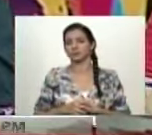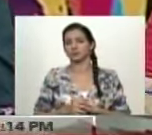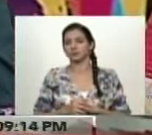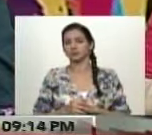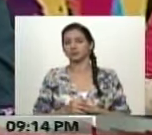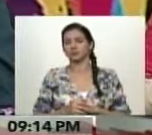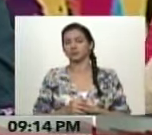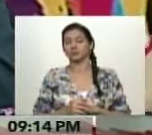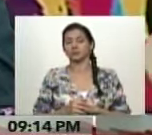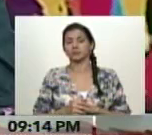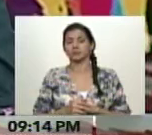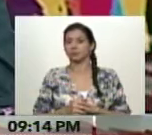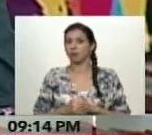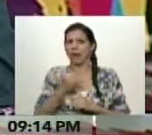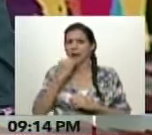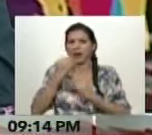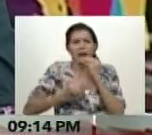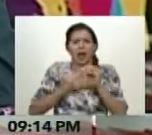Innovador,